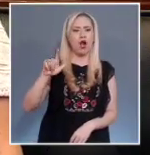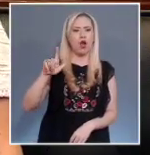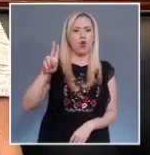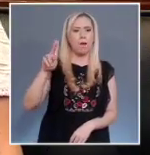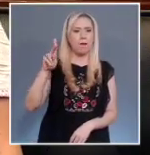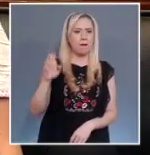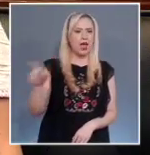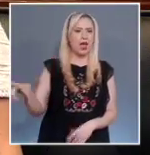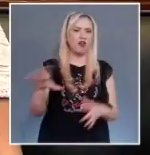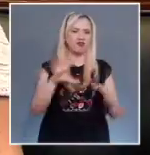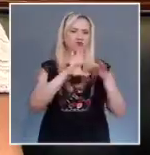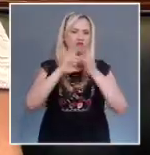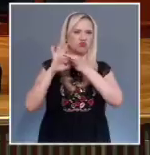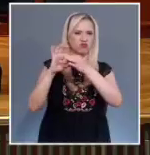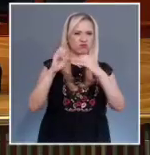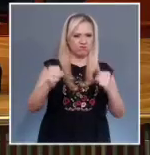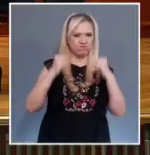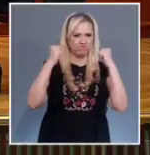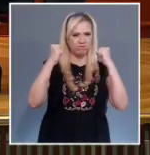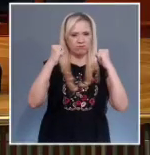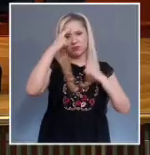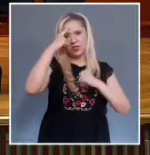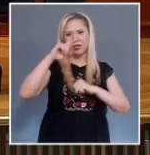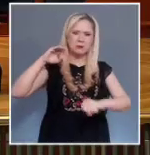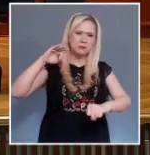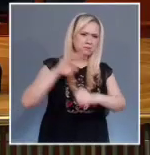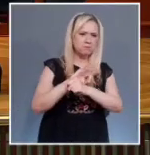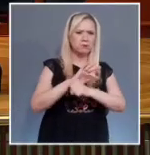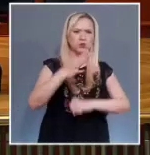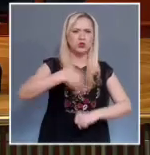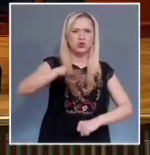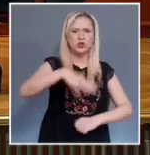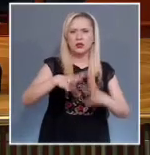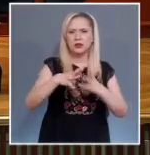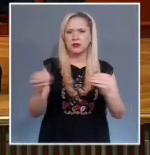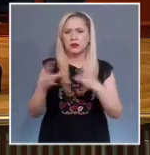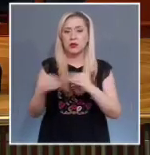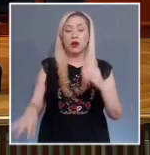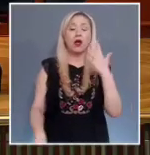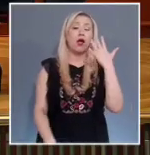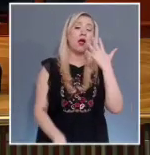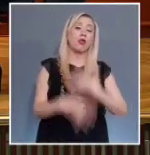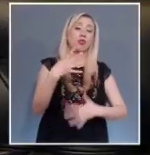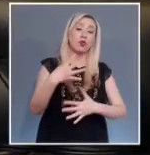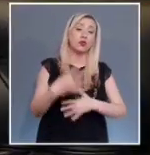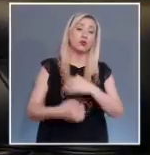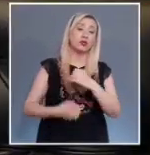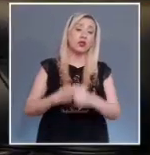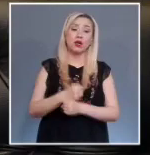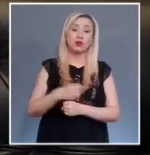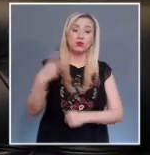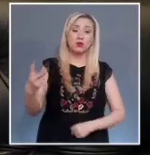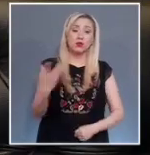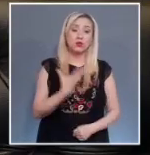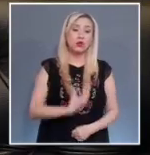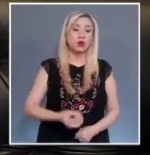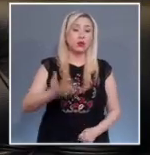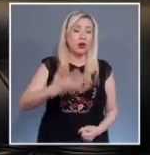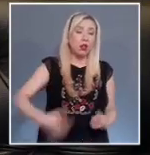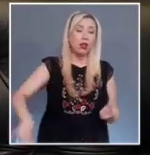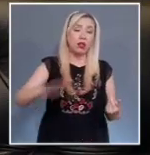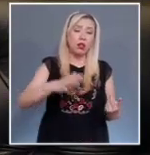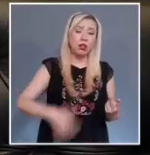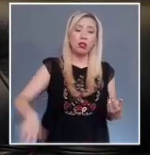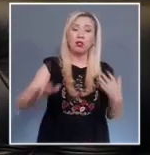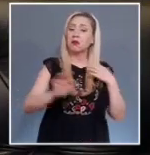Nuestras y Nuestros Desaparecidos, quien lleva más de 14 años en la búsqueda de su hijo. La persona desaparecida tiene